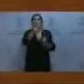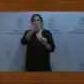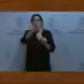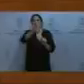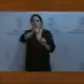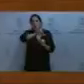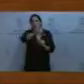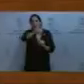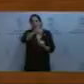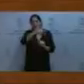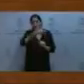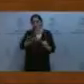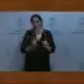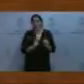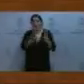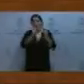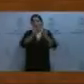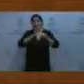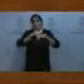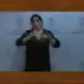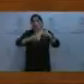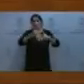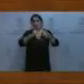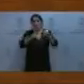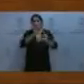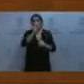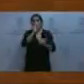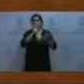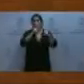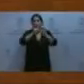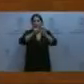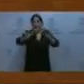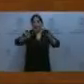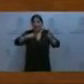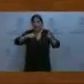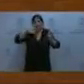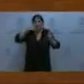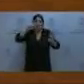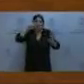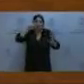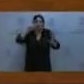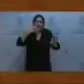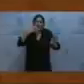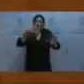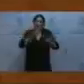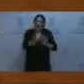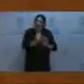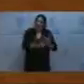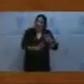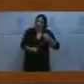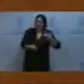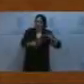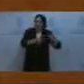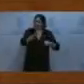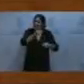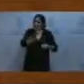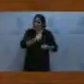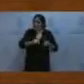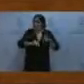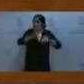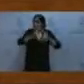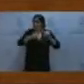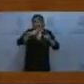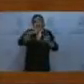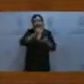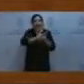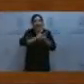euros en una adjudicación por un procedimiento negociado directo a una empresa que yo no sé ni siquiera si hubo negociación. Obras que hacemos gratis para el